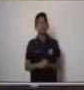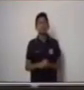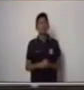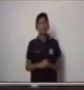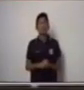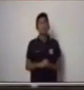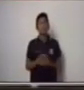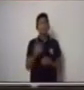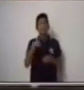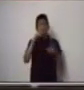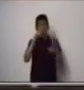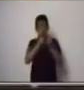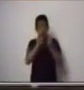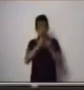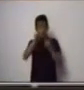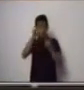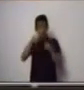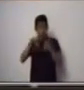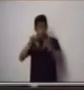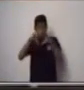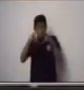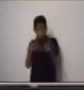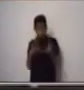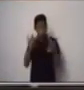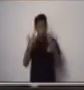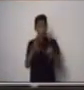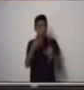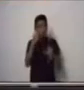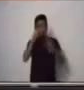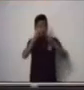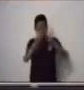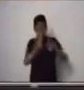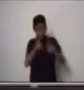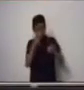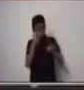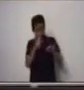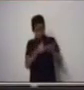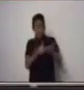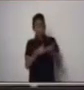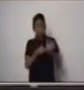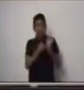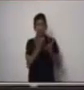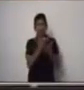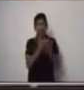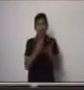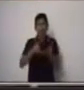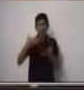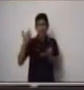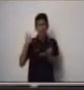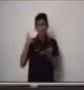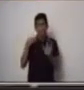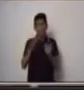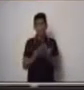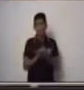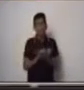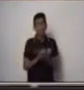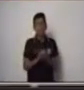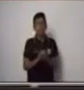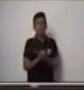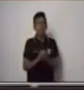Tenemos rastros que existieron acá y en Estanzuela, Zacapa